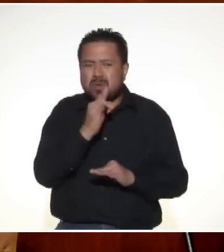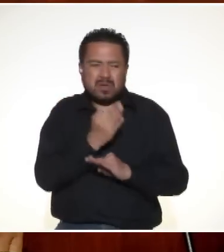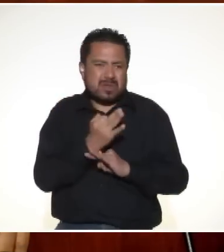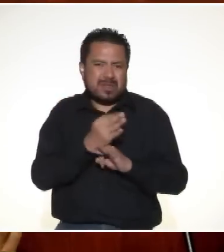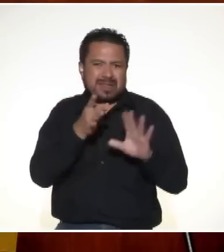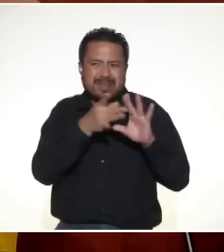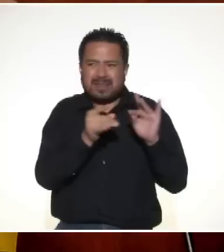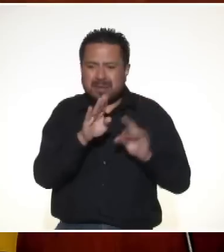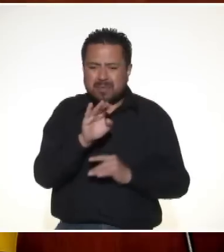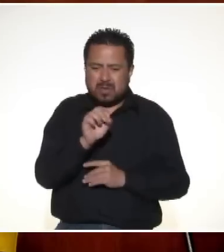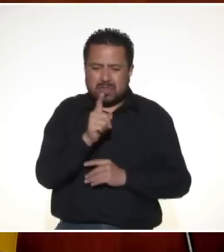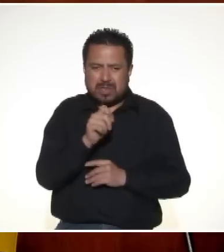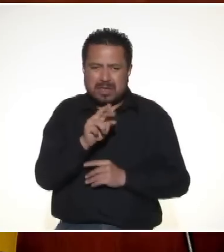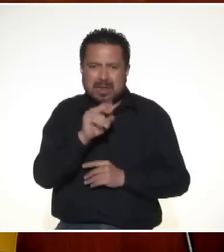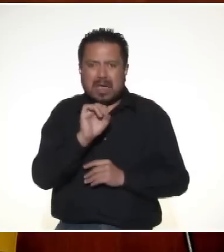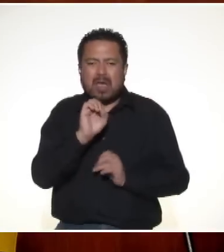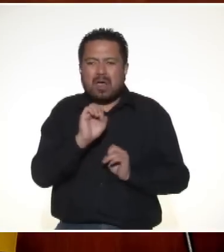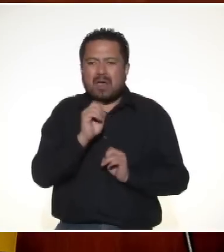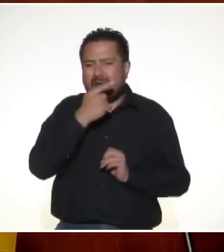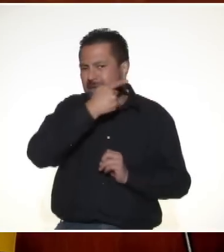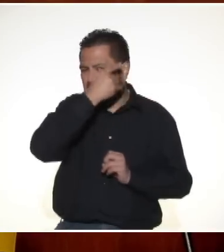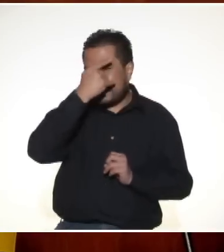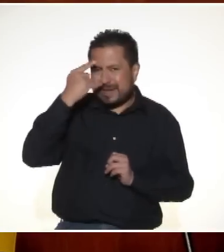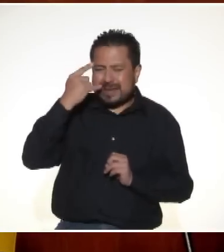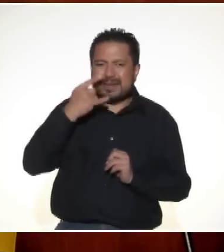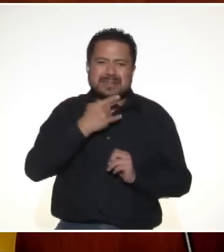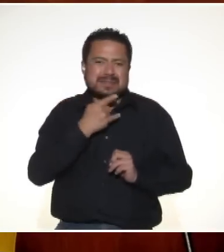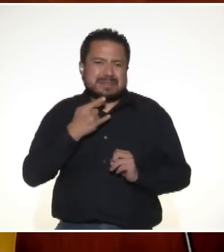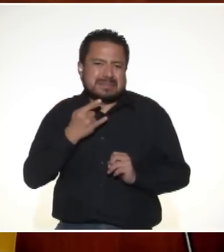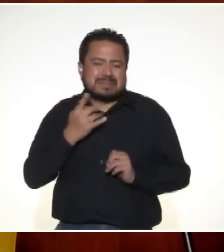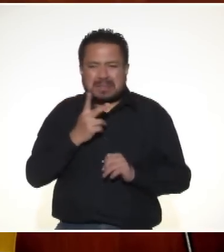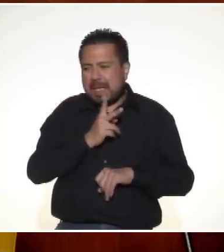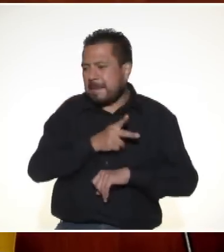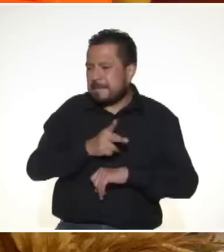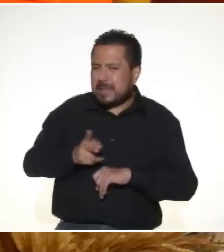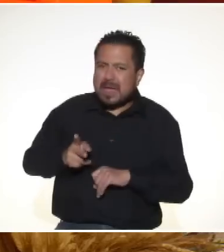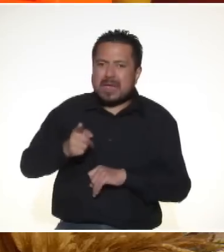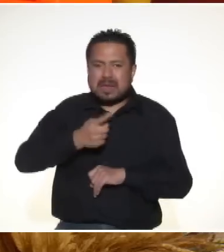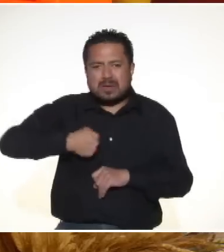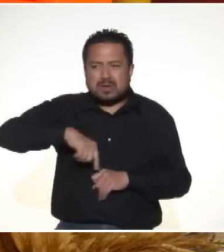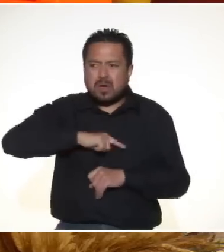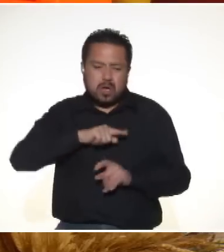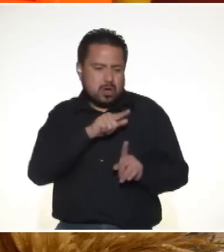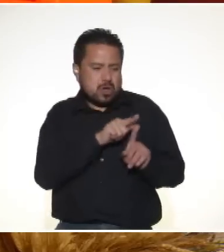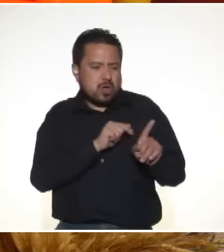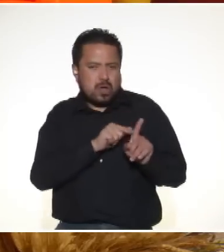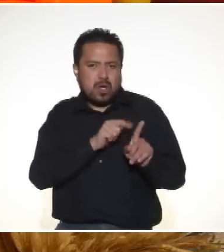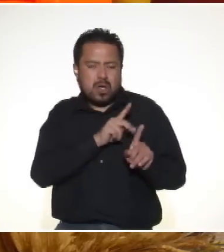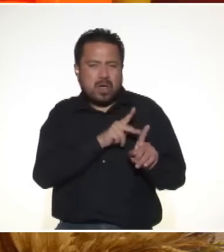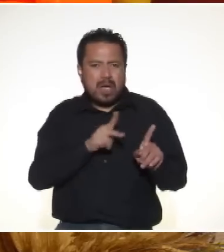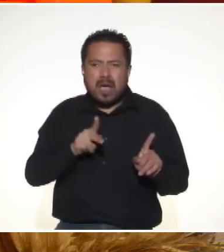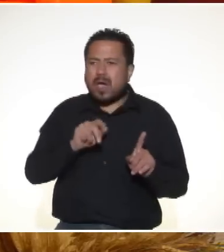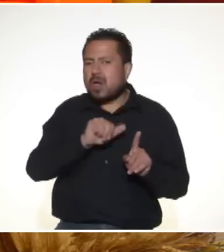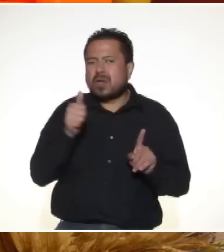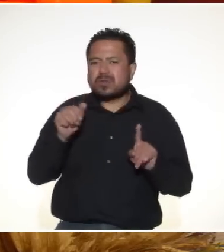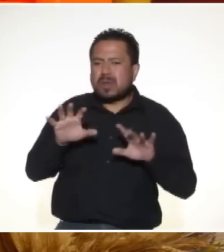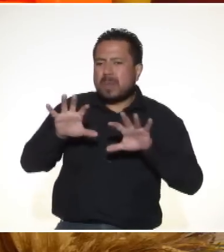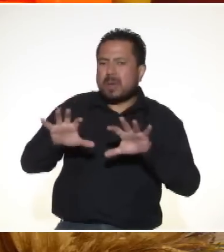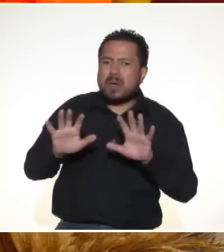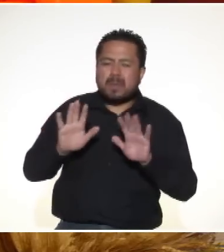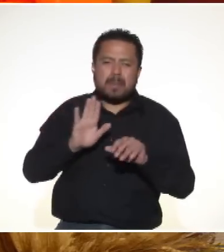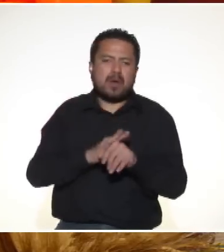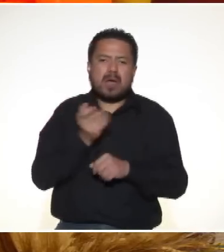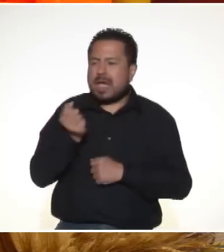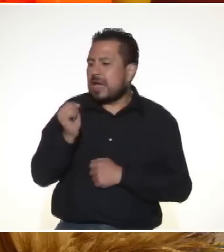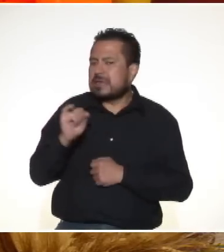lo de Boderek o el bikini, no, o sea, las piernas. La mayor parte de nosotros tenemos un color en las piernas, otro en las pompas, porque